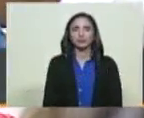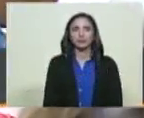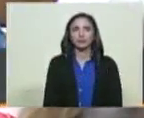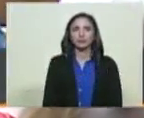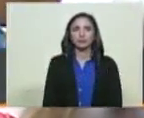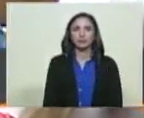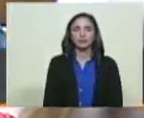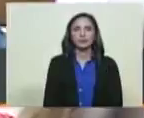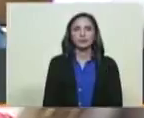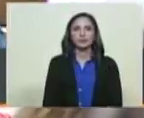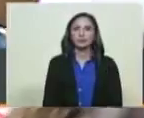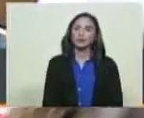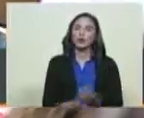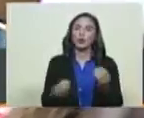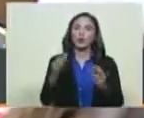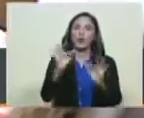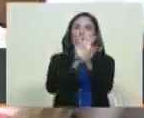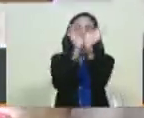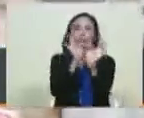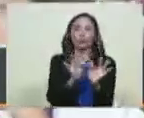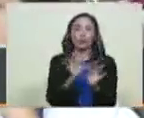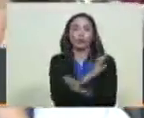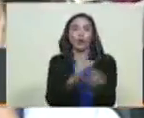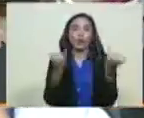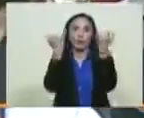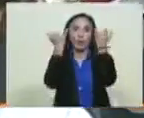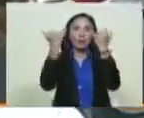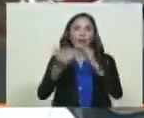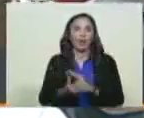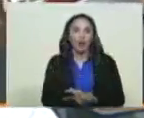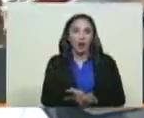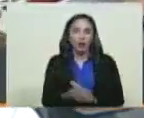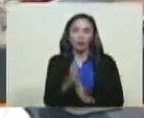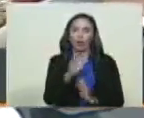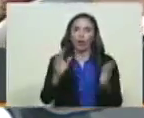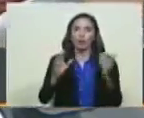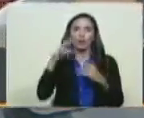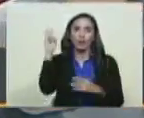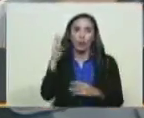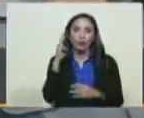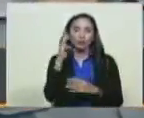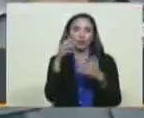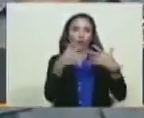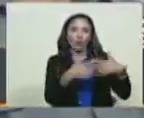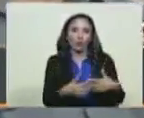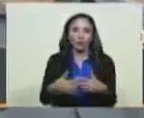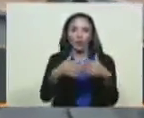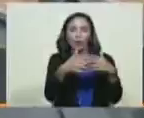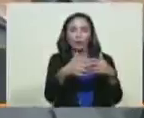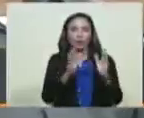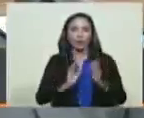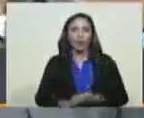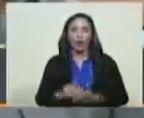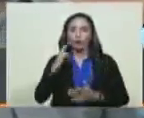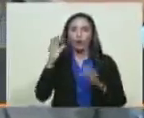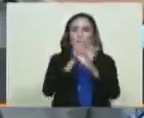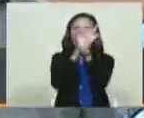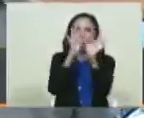diseñado pensado e impuesto desde washington desde el fondo monetario internacional